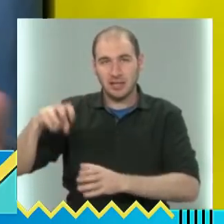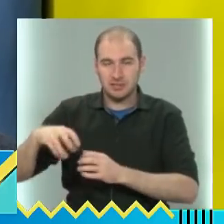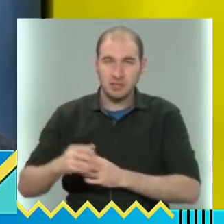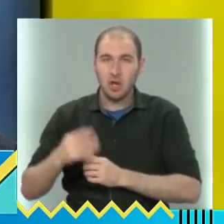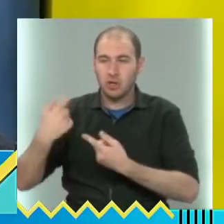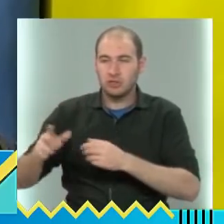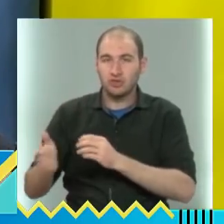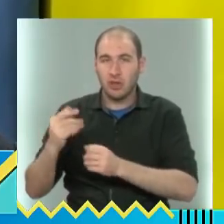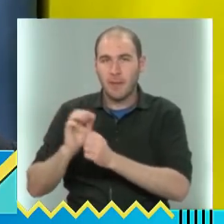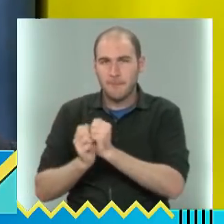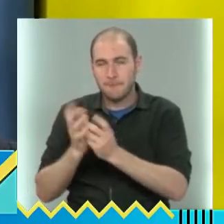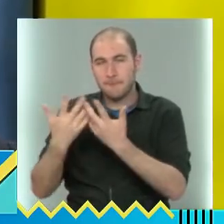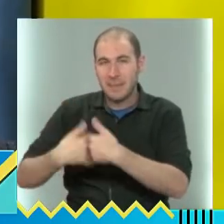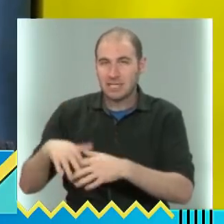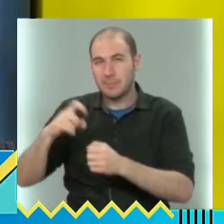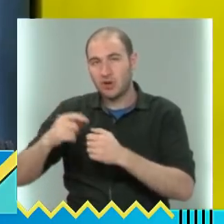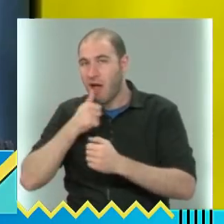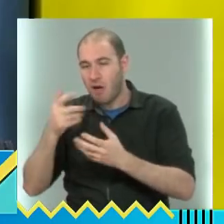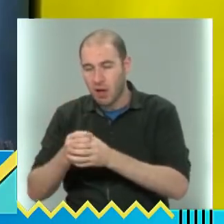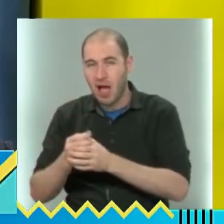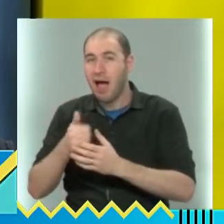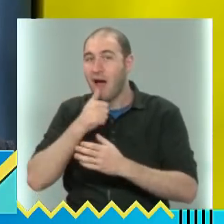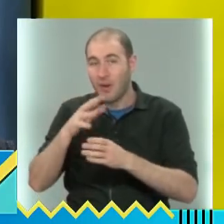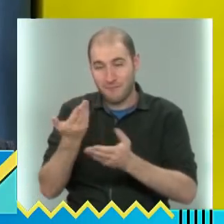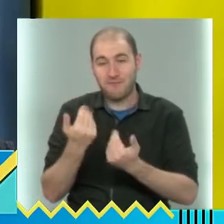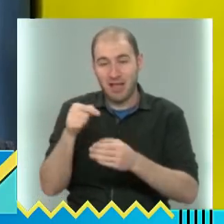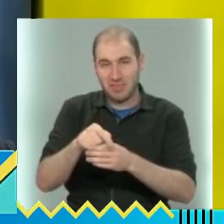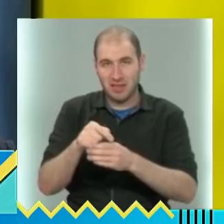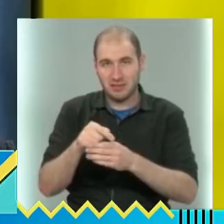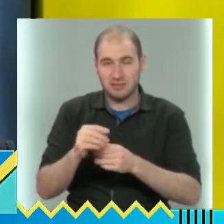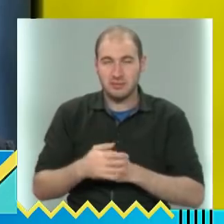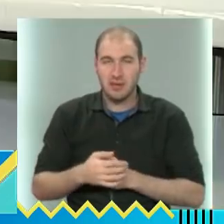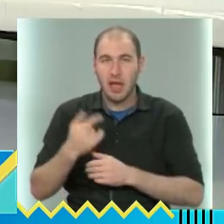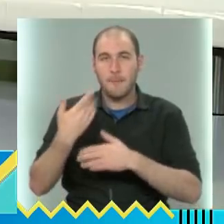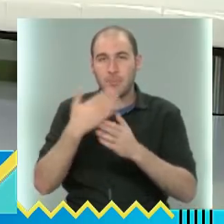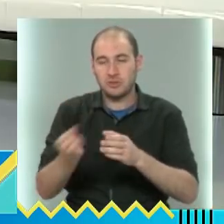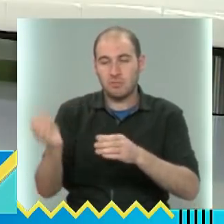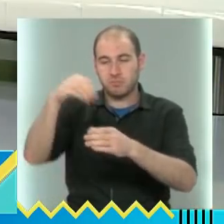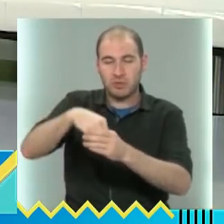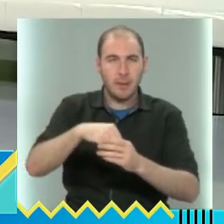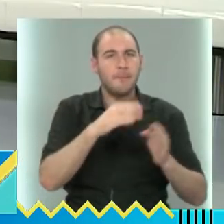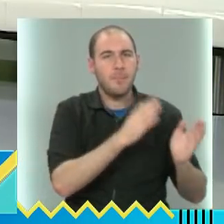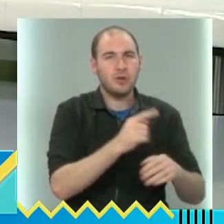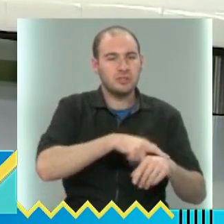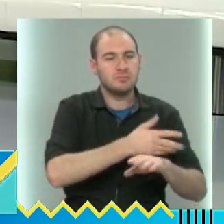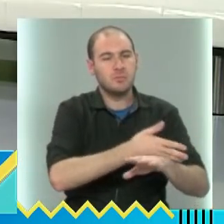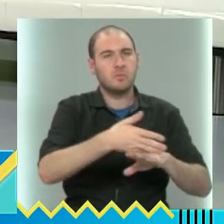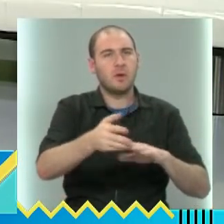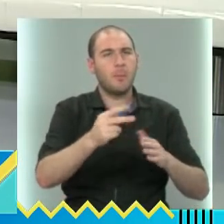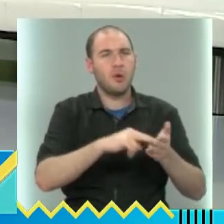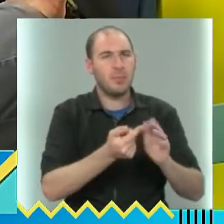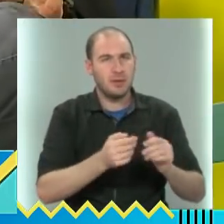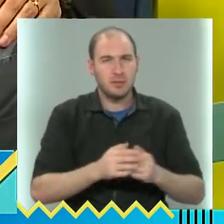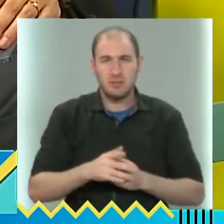esos fluidos, mezclas de petróleo con agua, el agua remanente, digamos, de el proceso. ¿Y ese proceso a largo plazo no puede